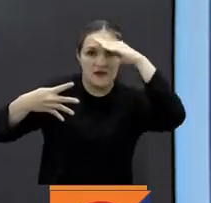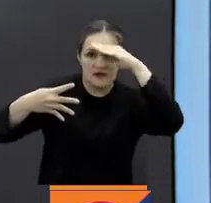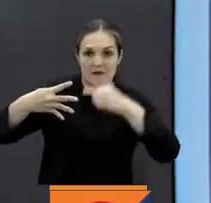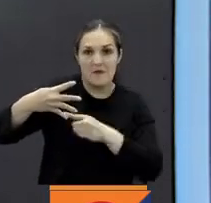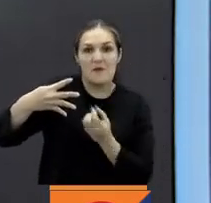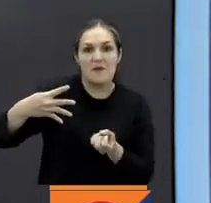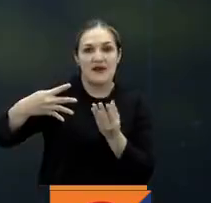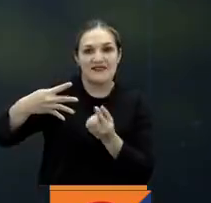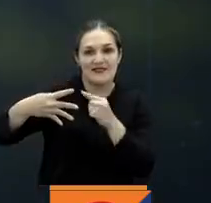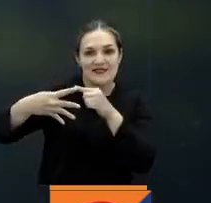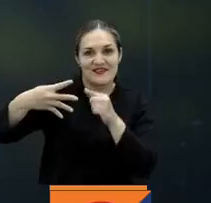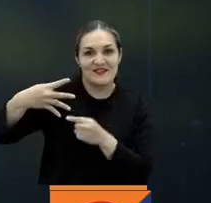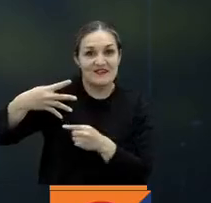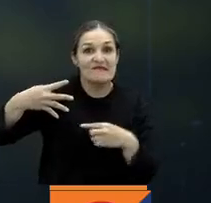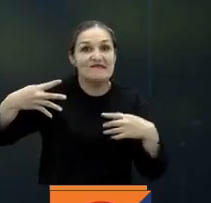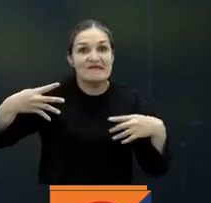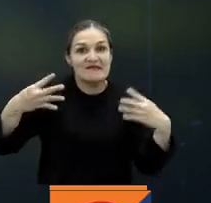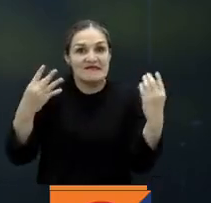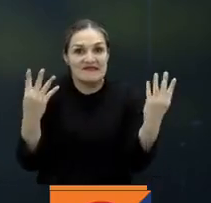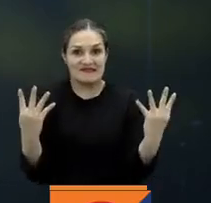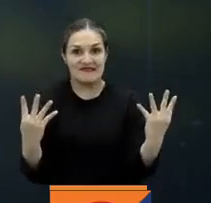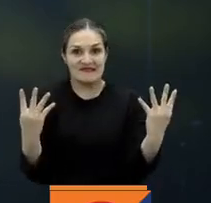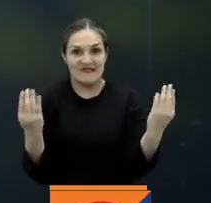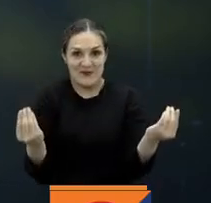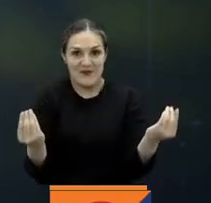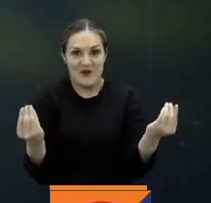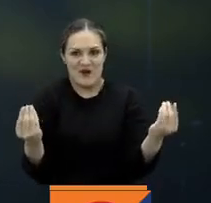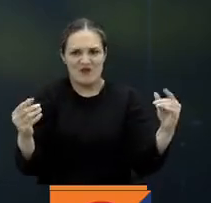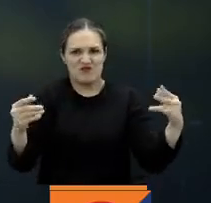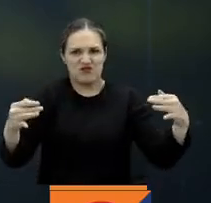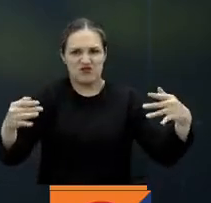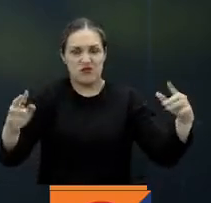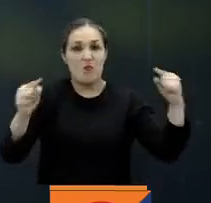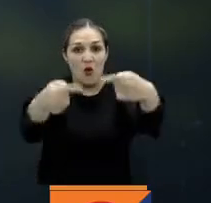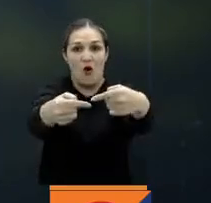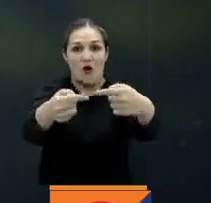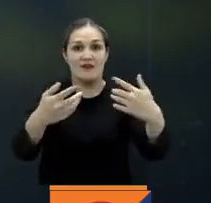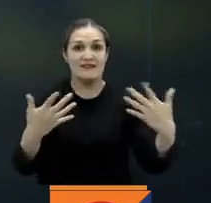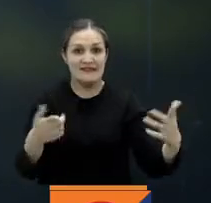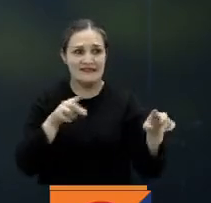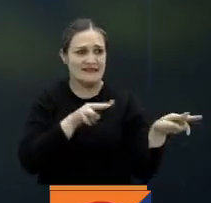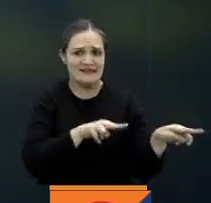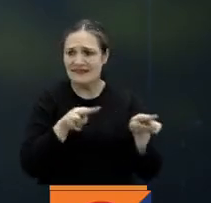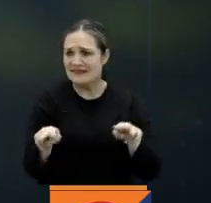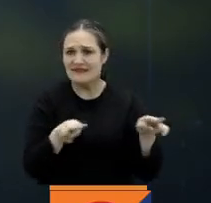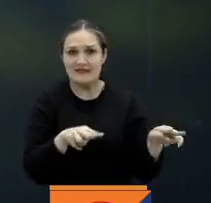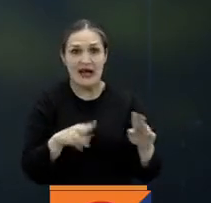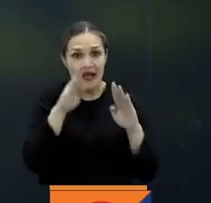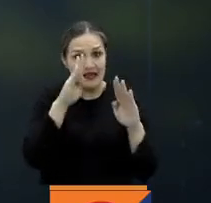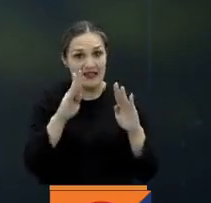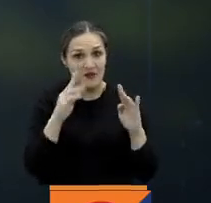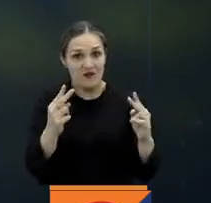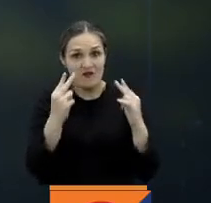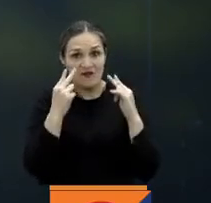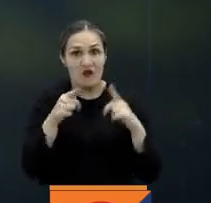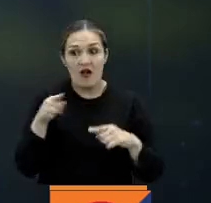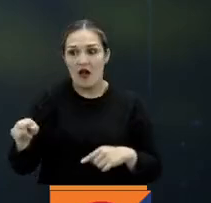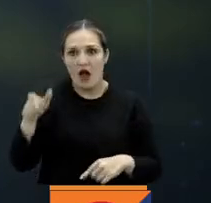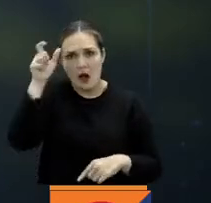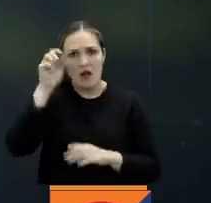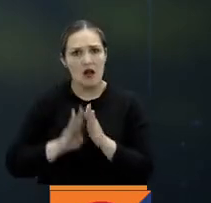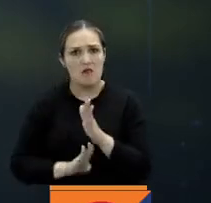Pasto. Definitivamente estos cuadrangulares no nos los podemos perder porque ustedes tienen que estar muy atentos. América, que viene de menos a